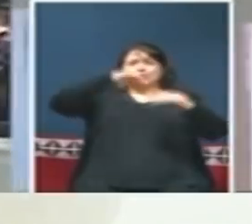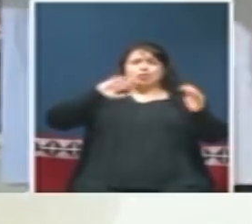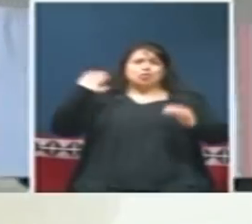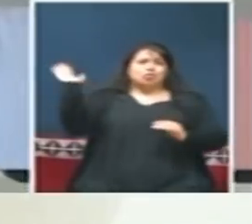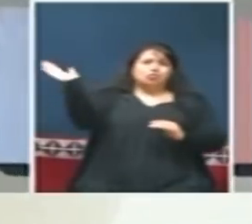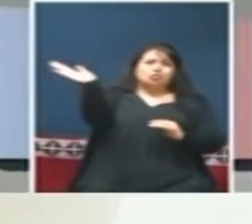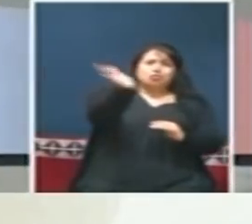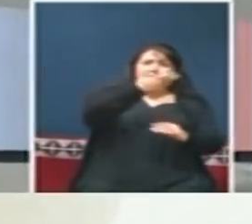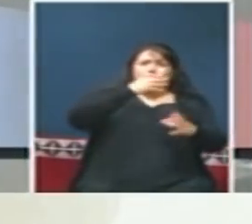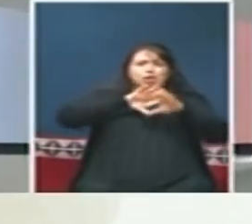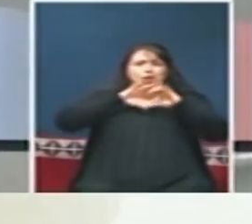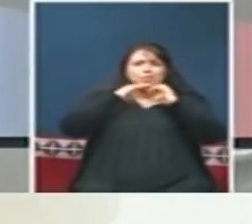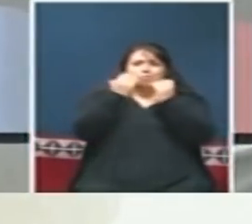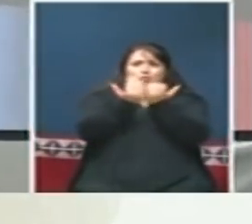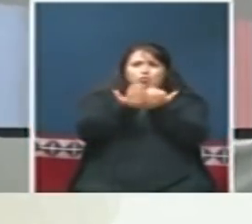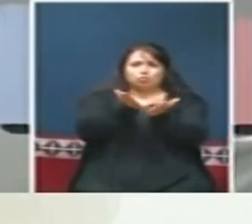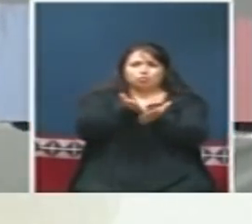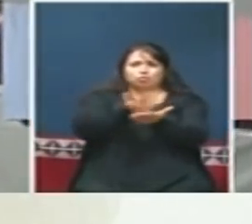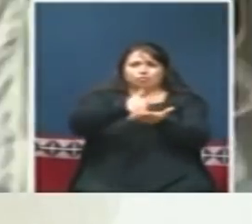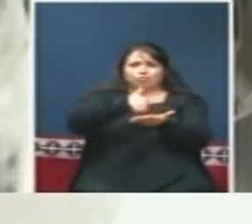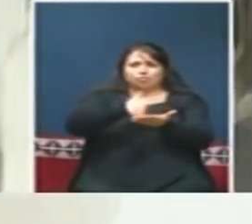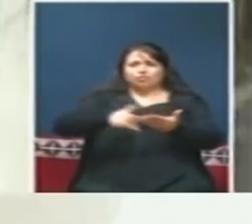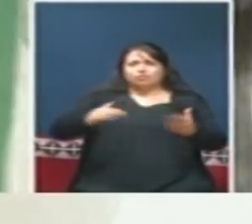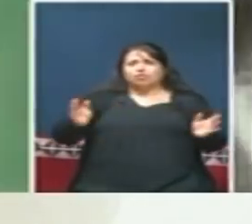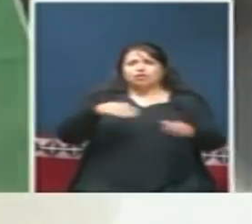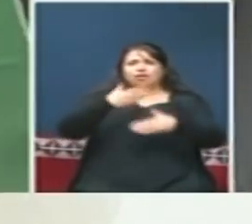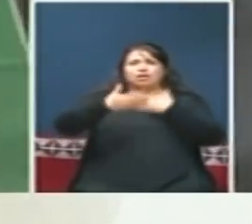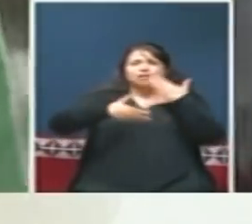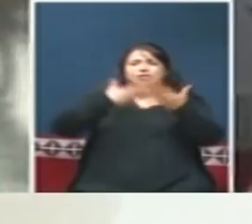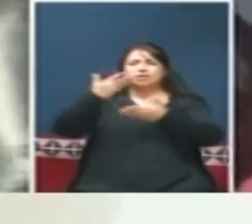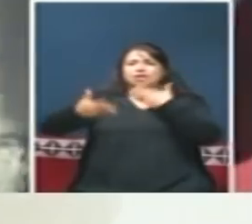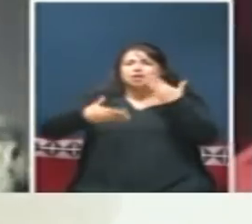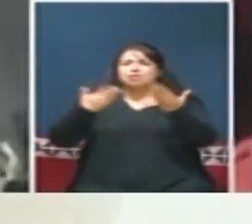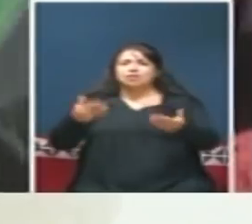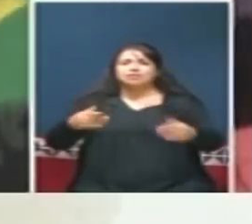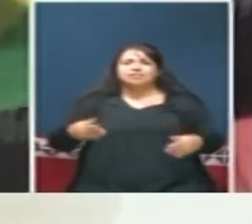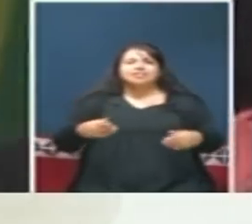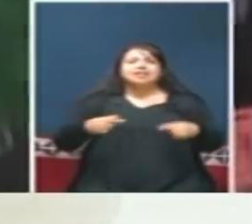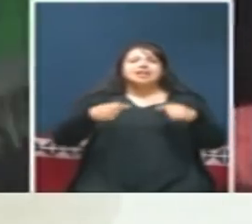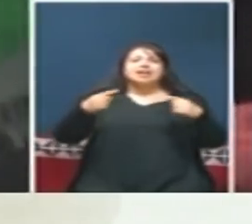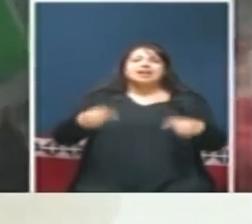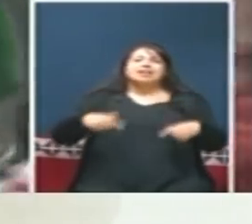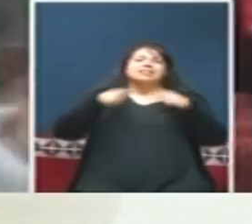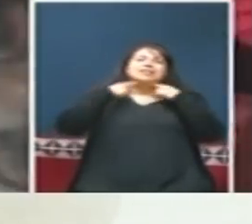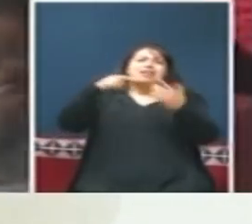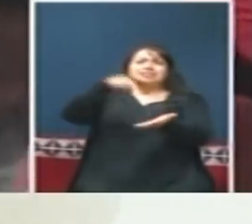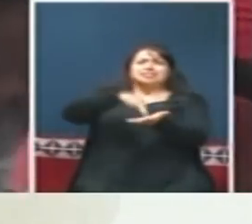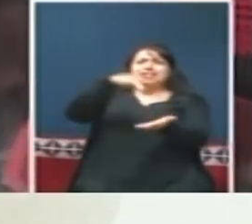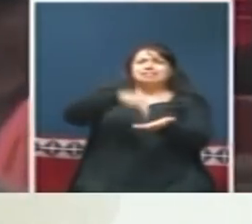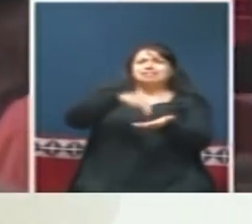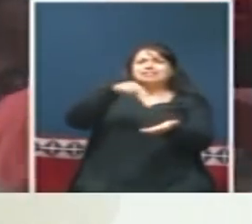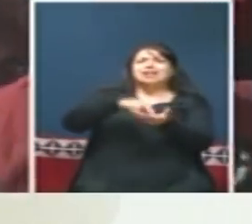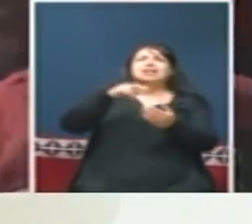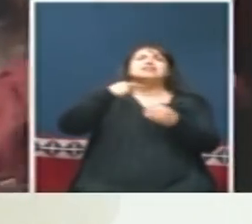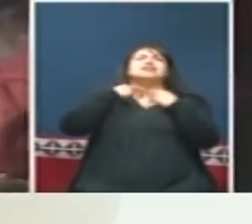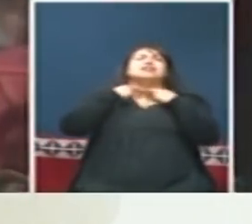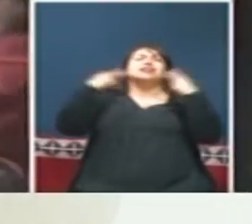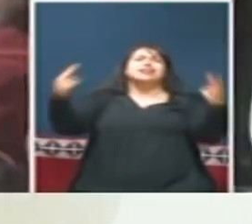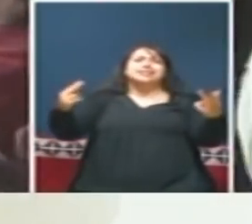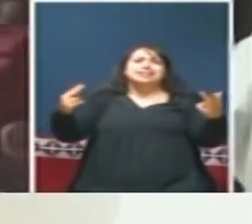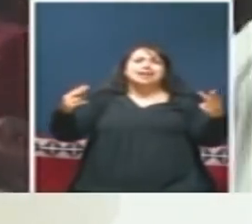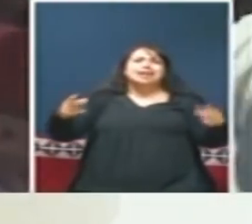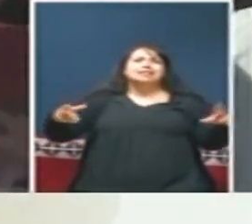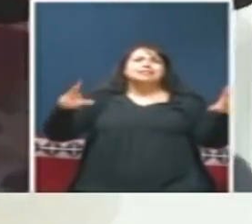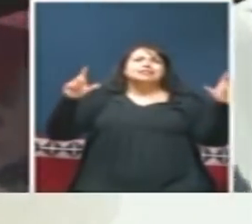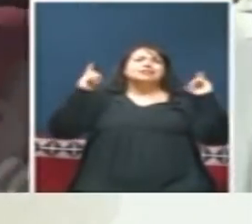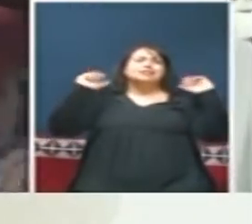que están participando, que están cantando, que están saltando, que están gritando y disfrutando. Esa es la palabra.